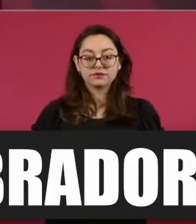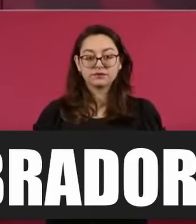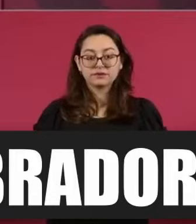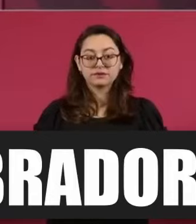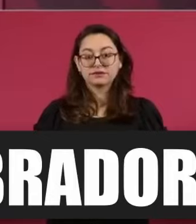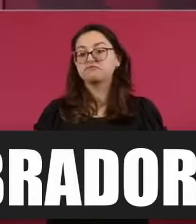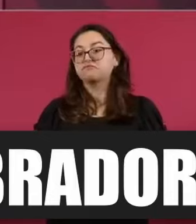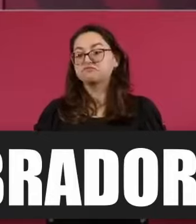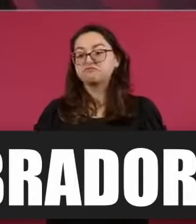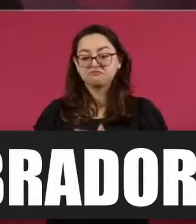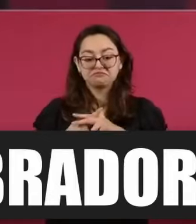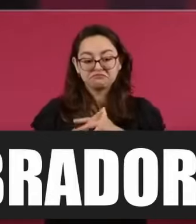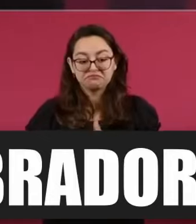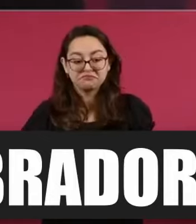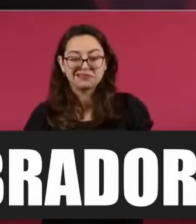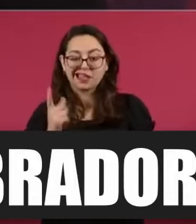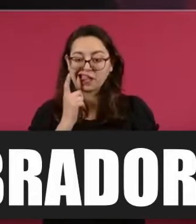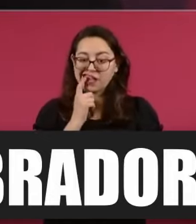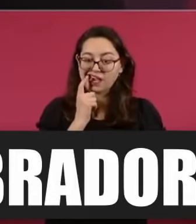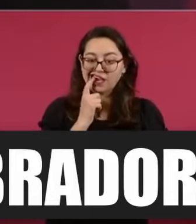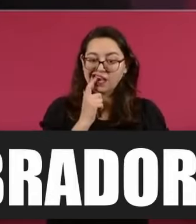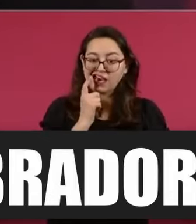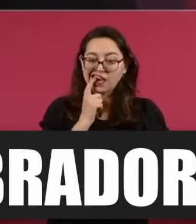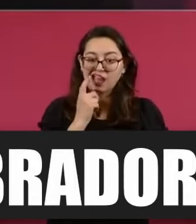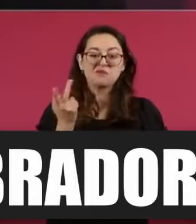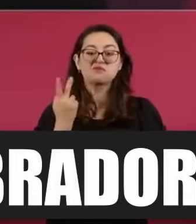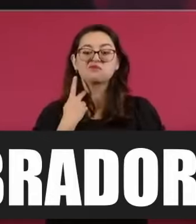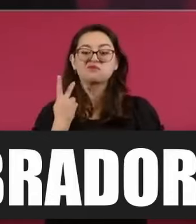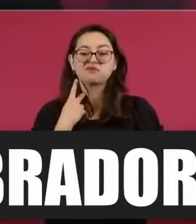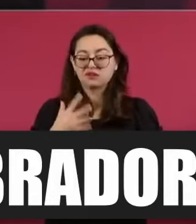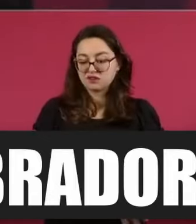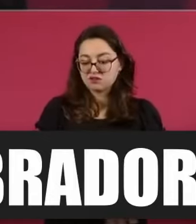hacer politiquería, y van escalando,